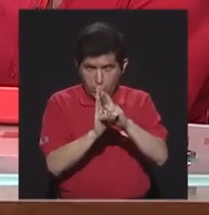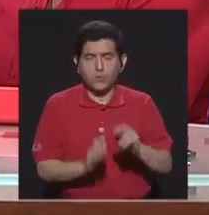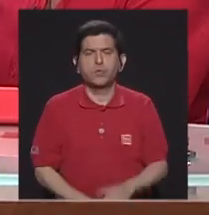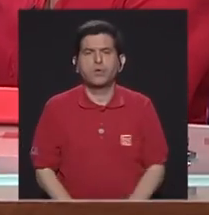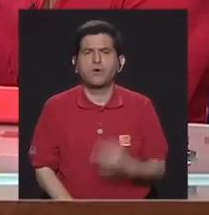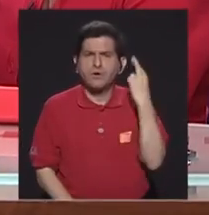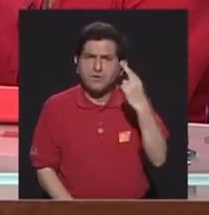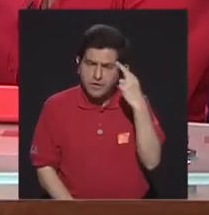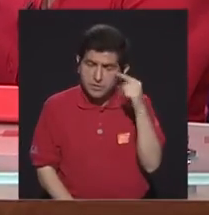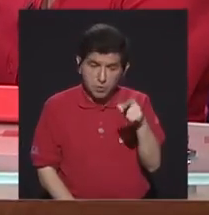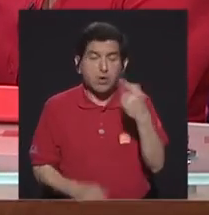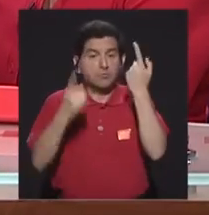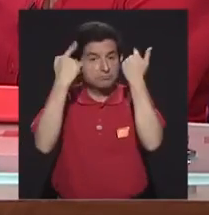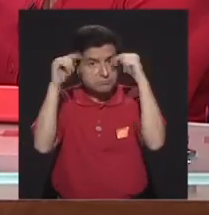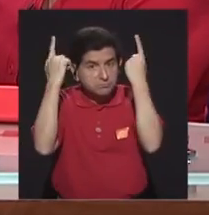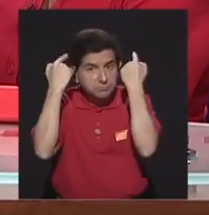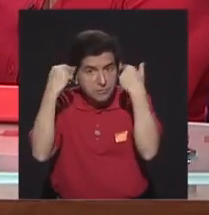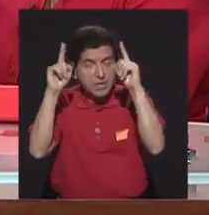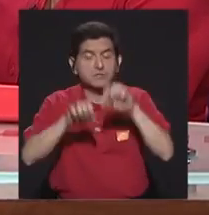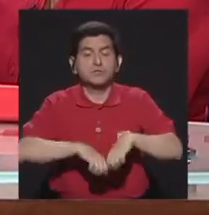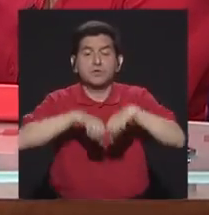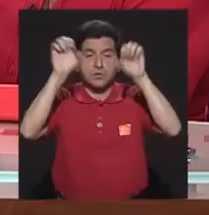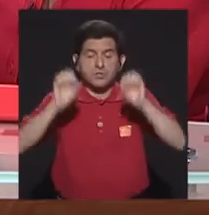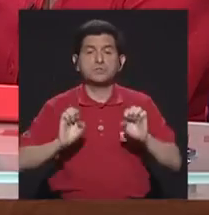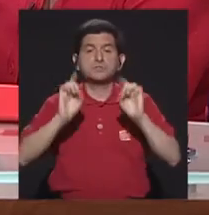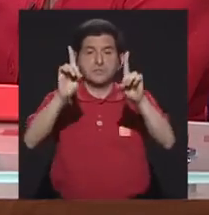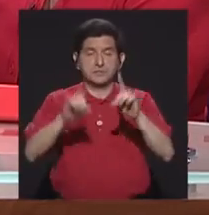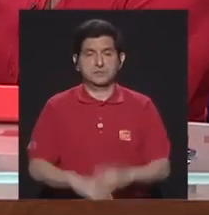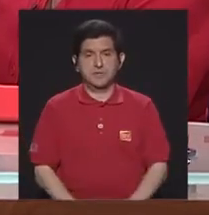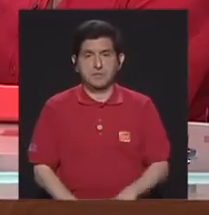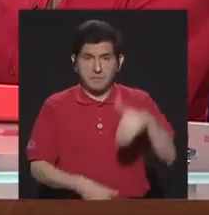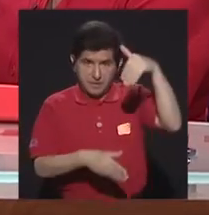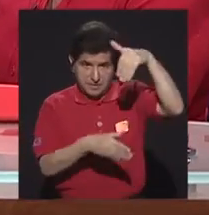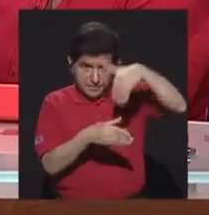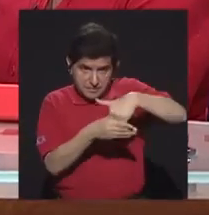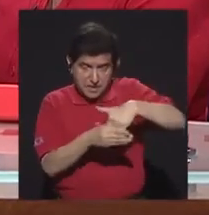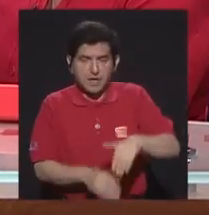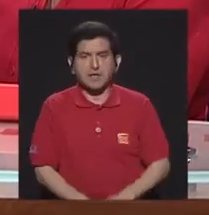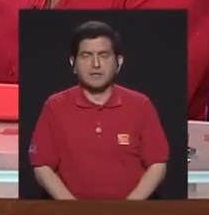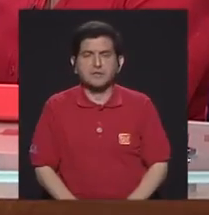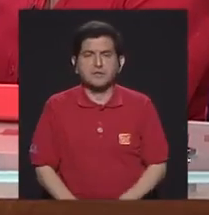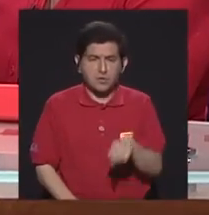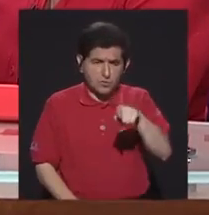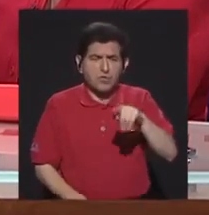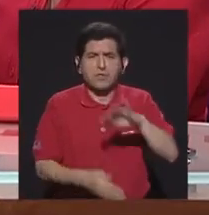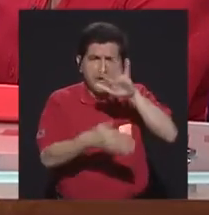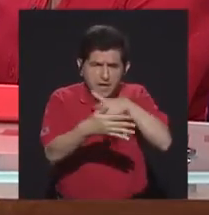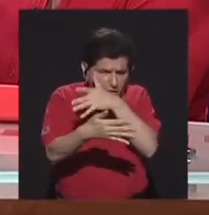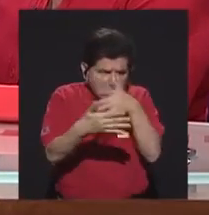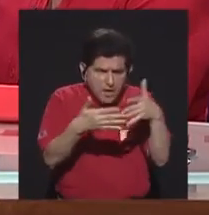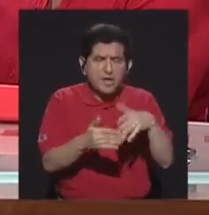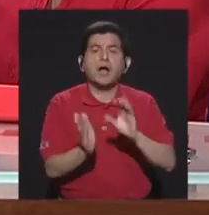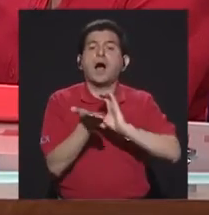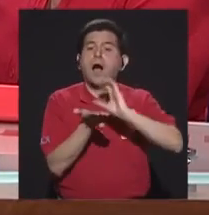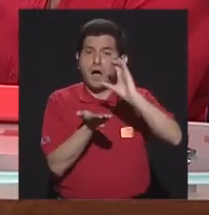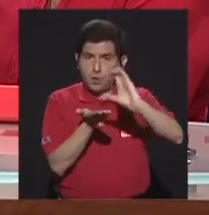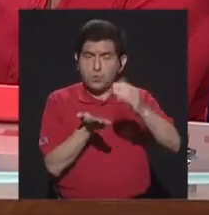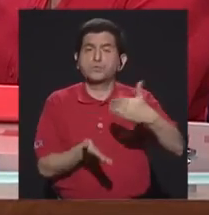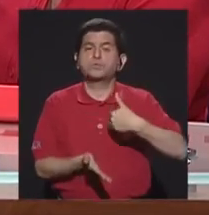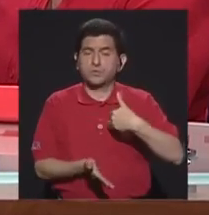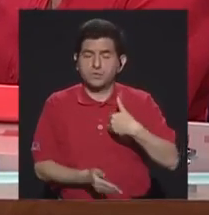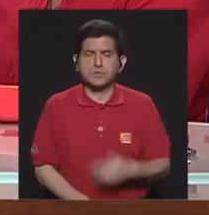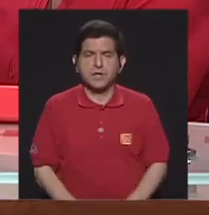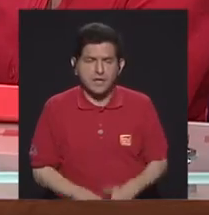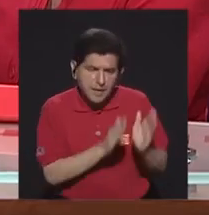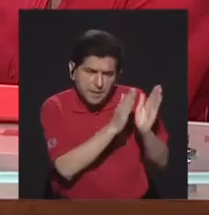Precisamente porque es un gran logro que en nuestro sistema educativo, dentro de la malla curricular, haya un curso destinado a formar